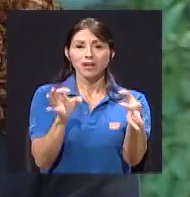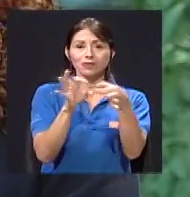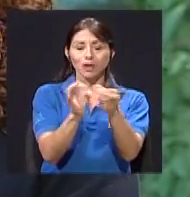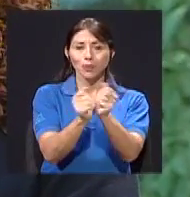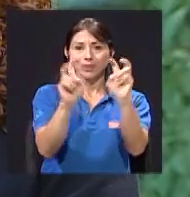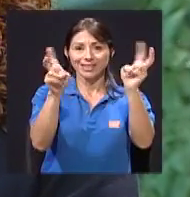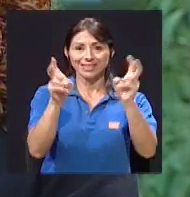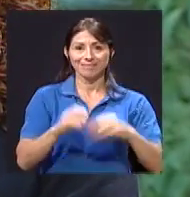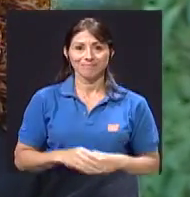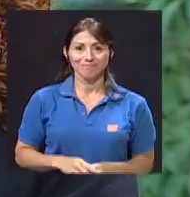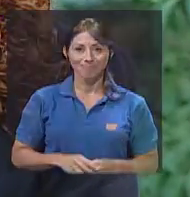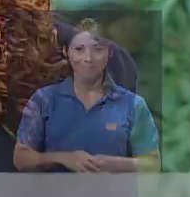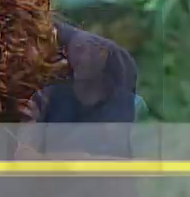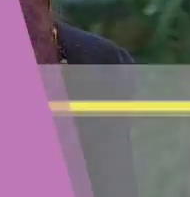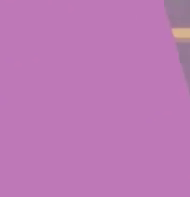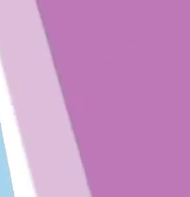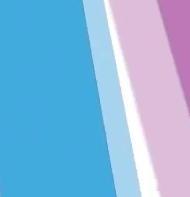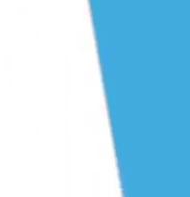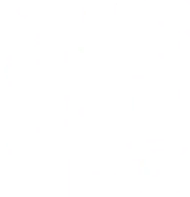este tema.